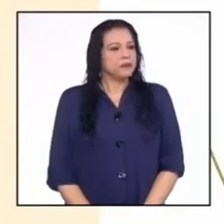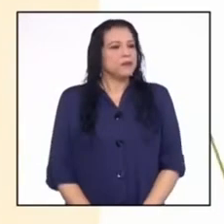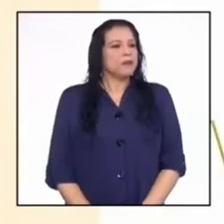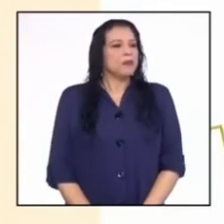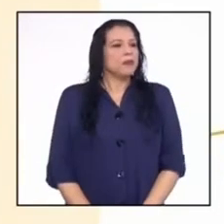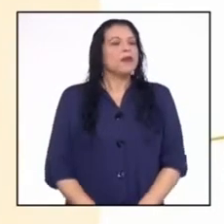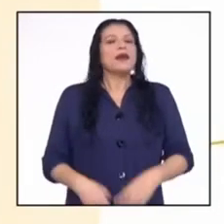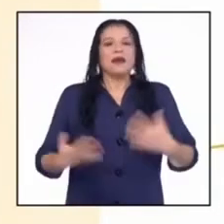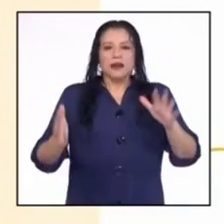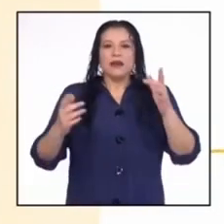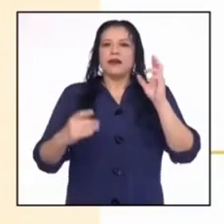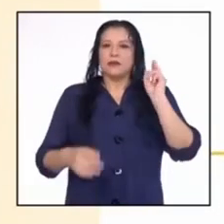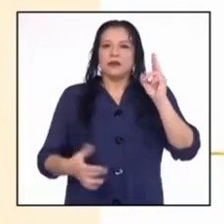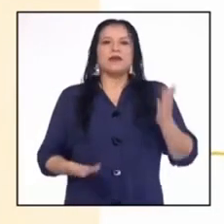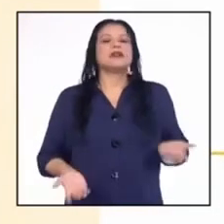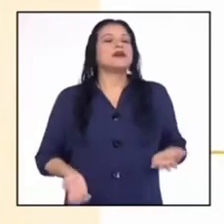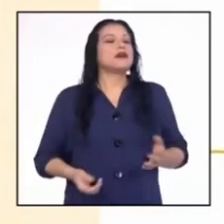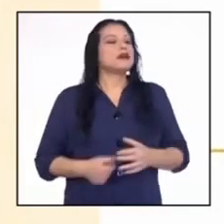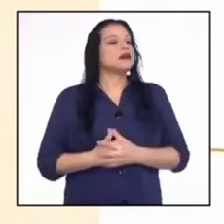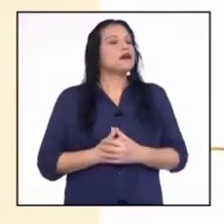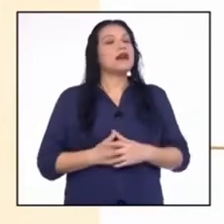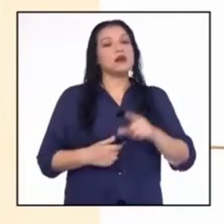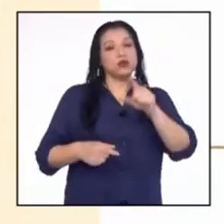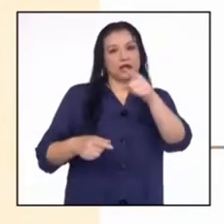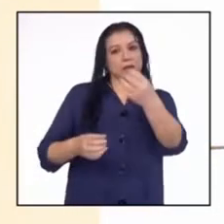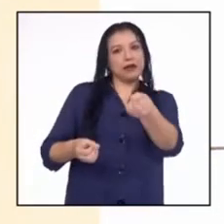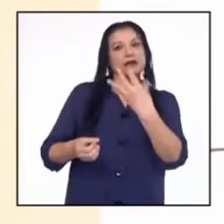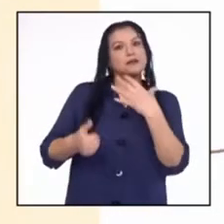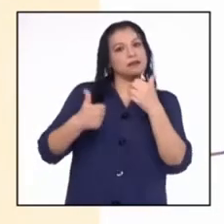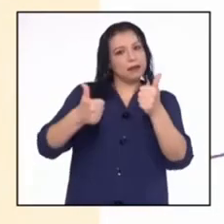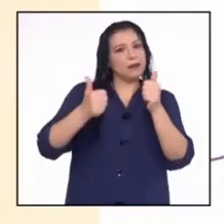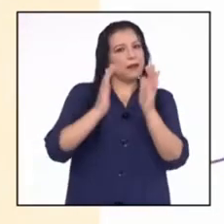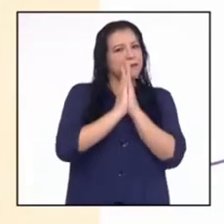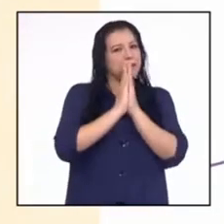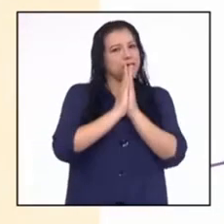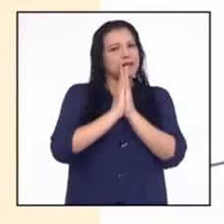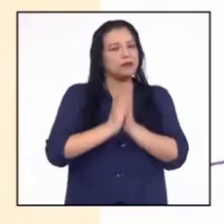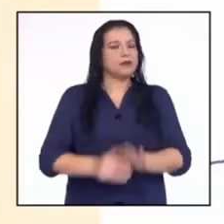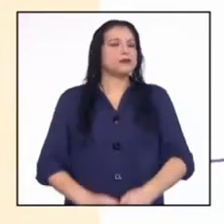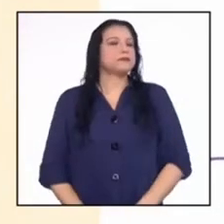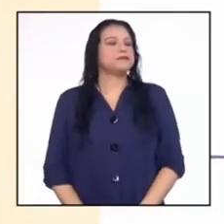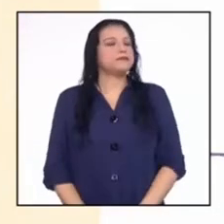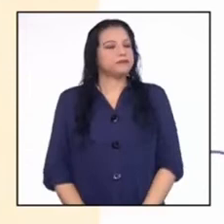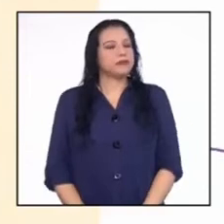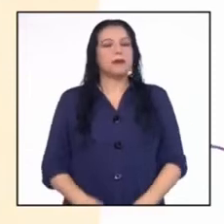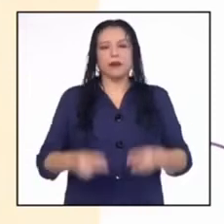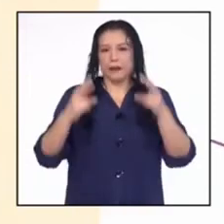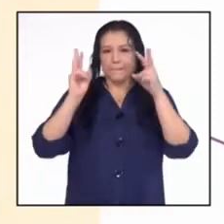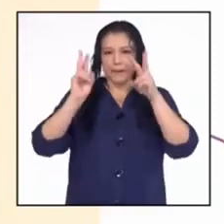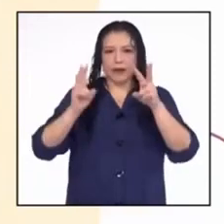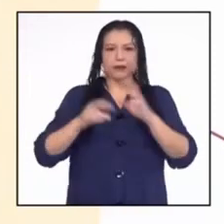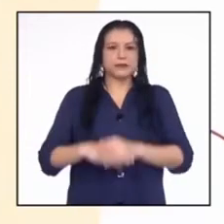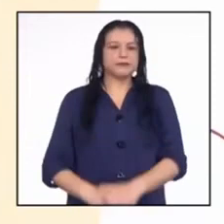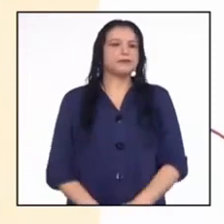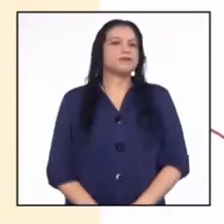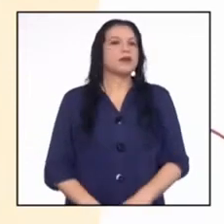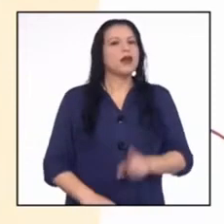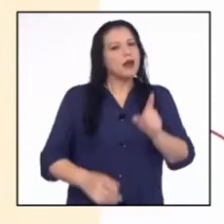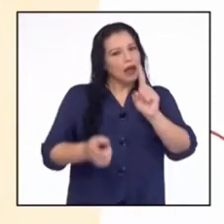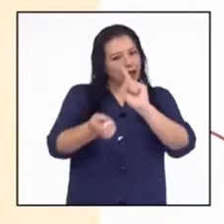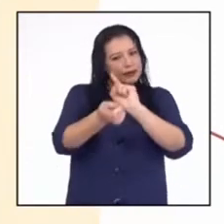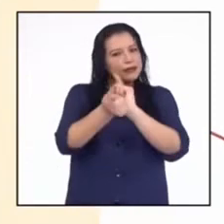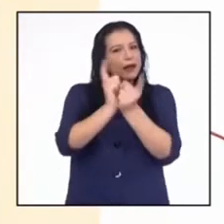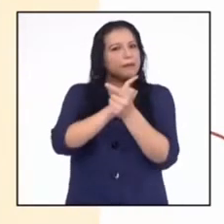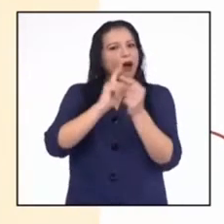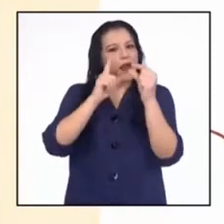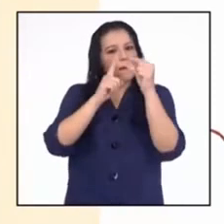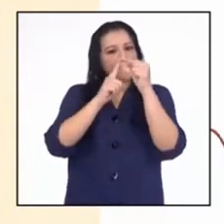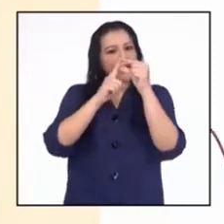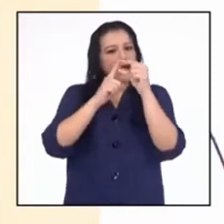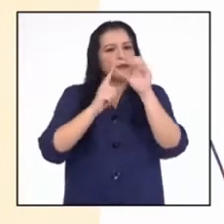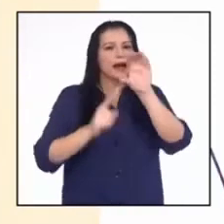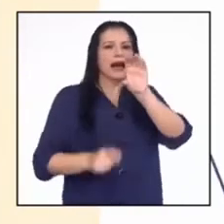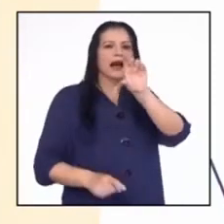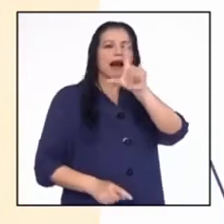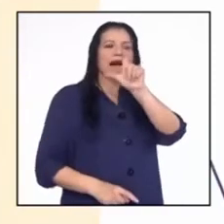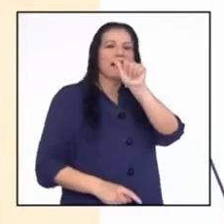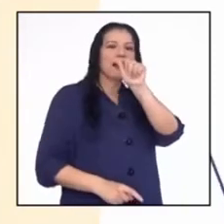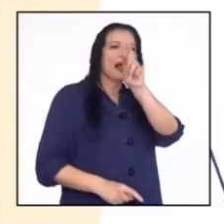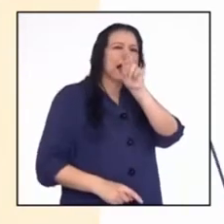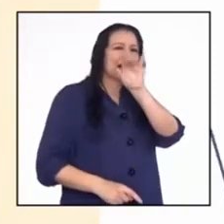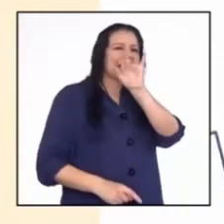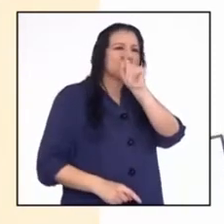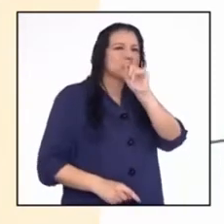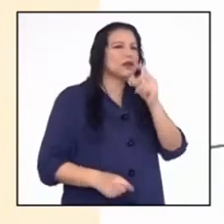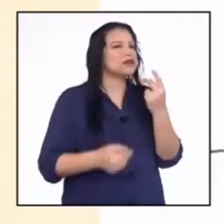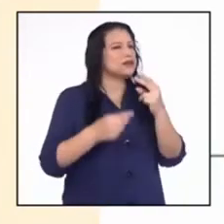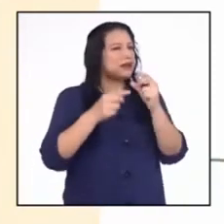Ya, profesora, me dice si está bien ahora, por favor. Veamos, por un lado has cambiado la palabra clarito, que es